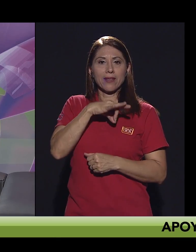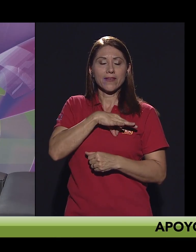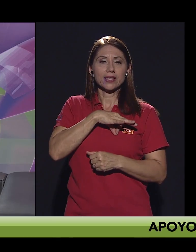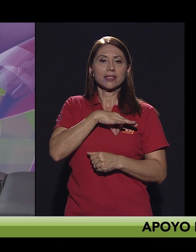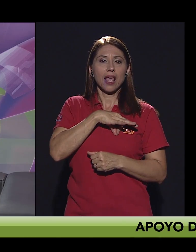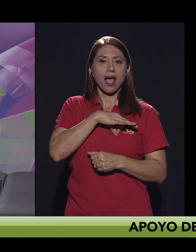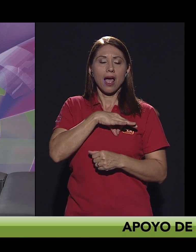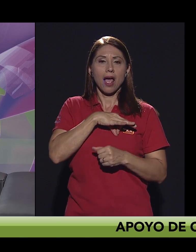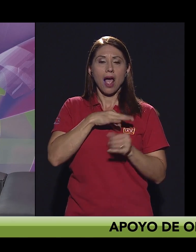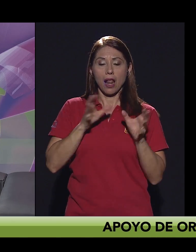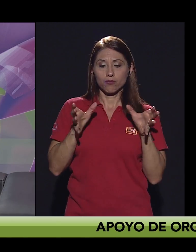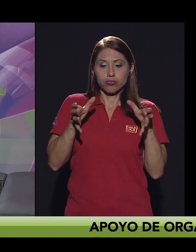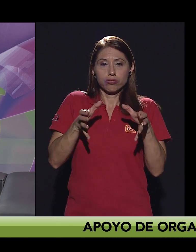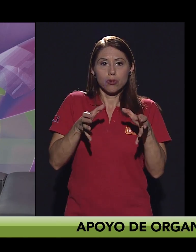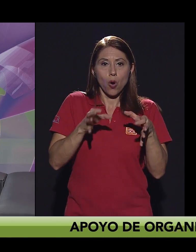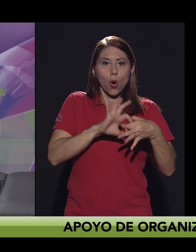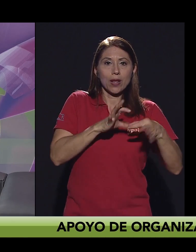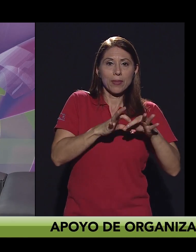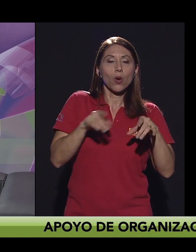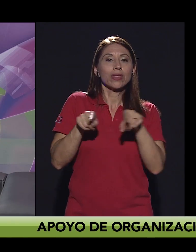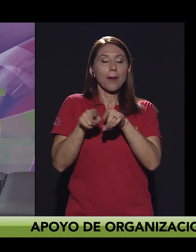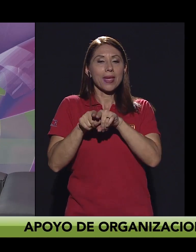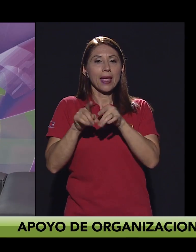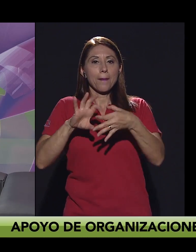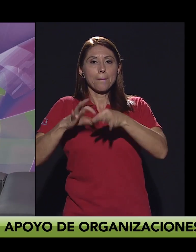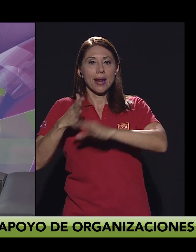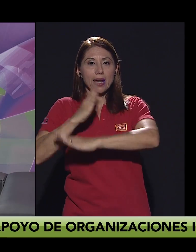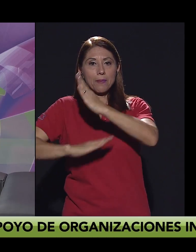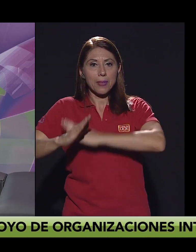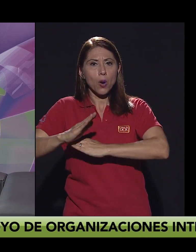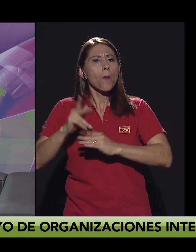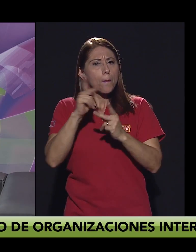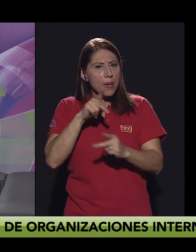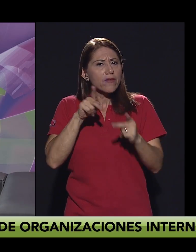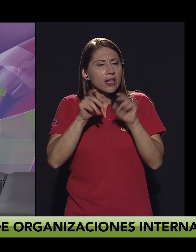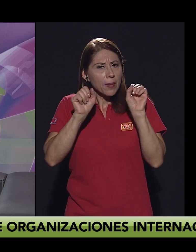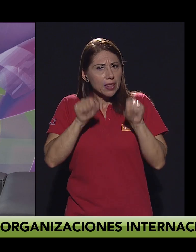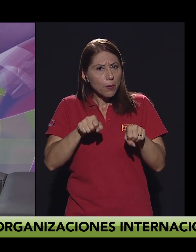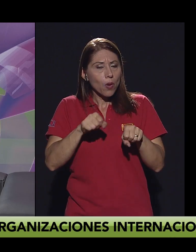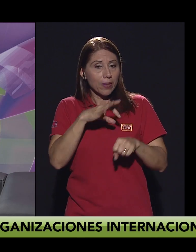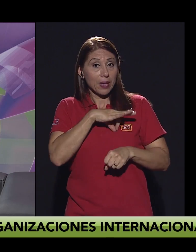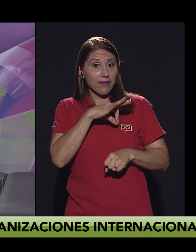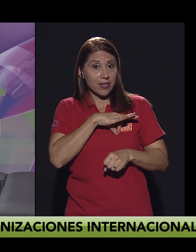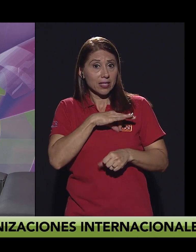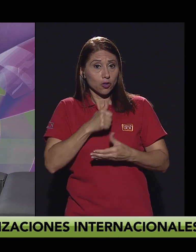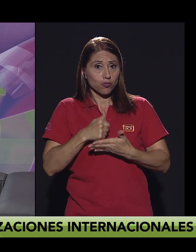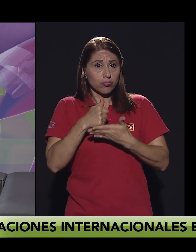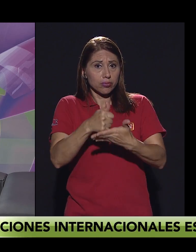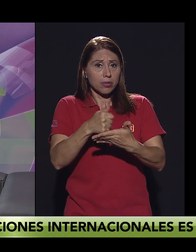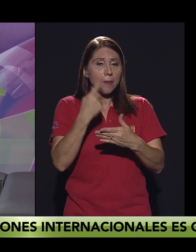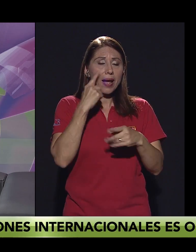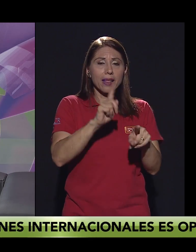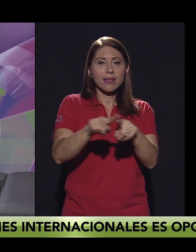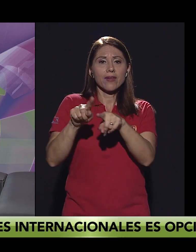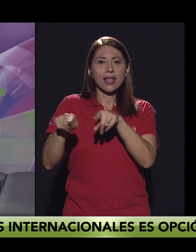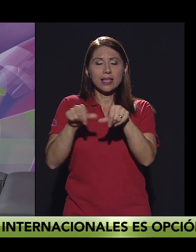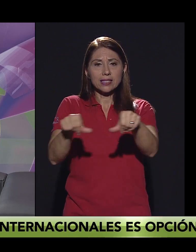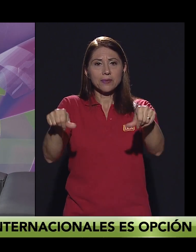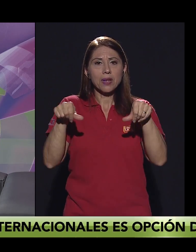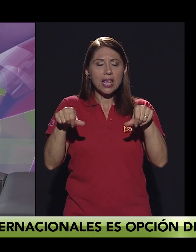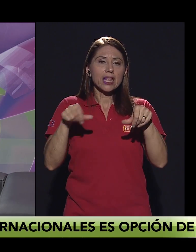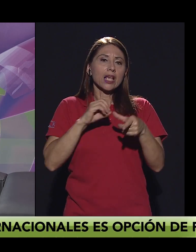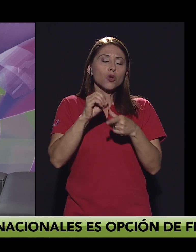beneficia tanto al movimiento olímpico como el paralímpico. Perfectamente se puede extender esos beneficios a